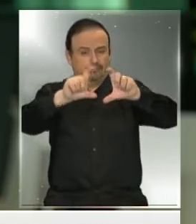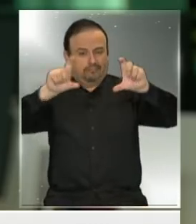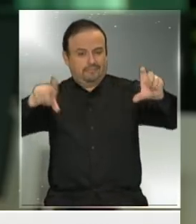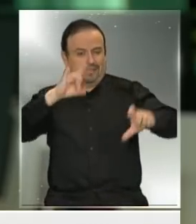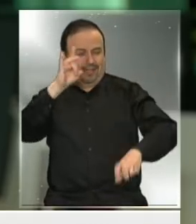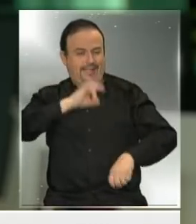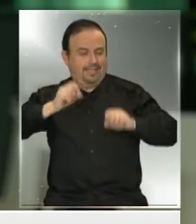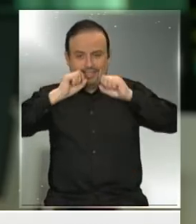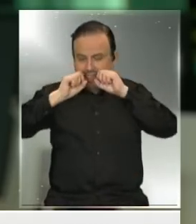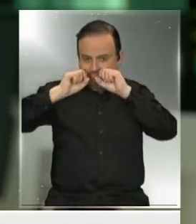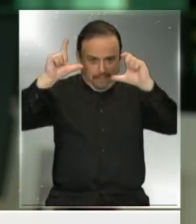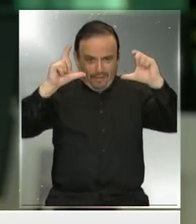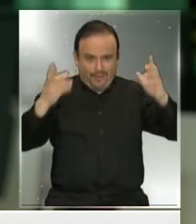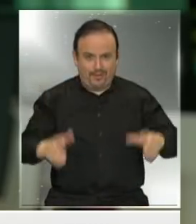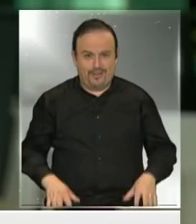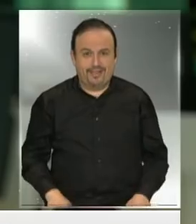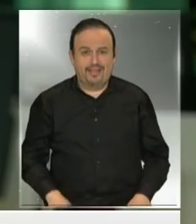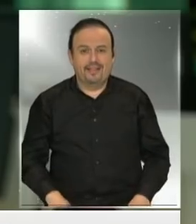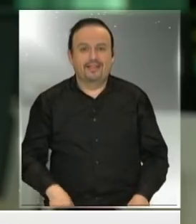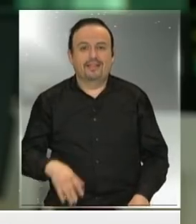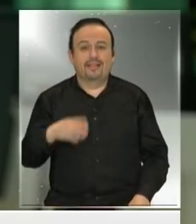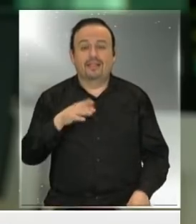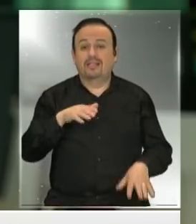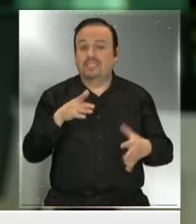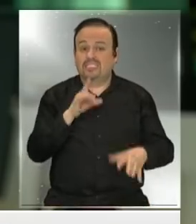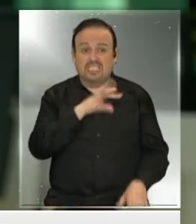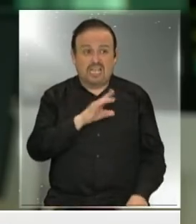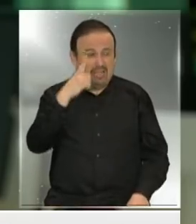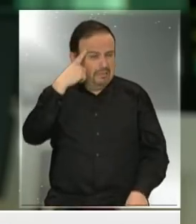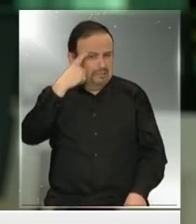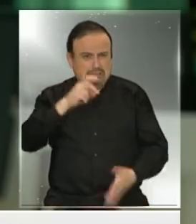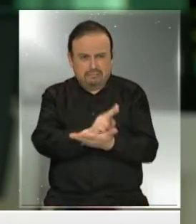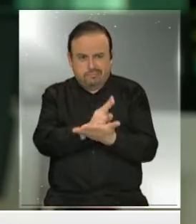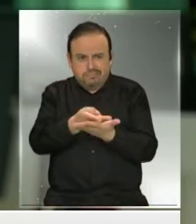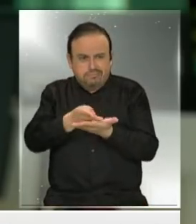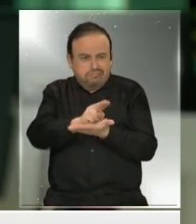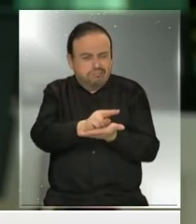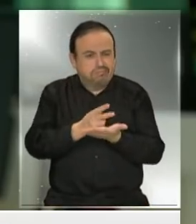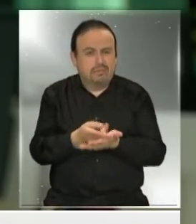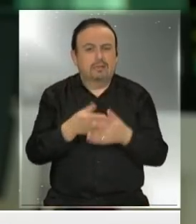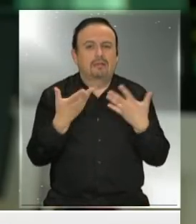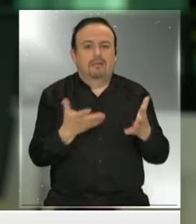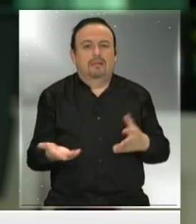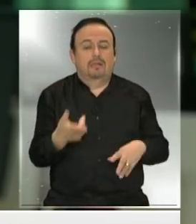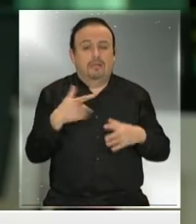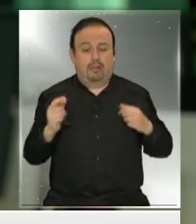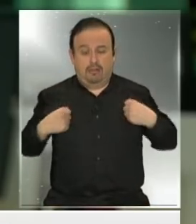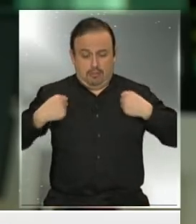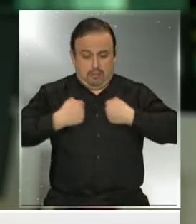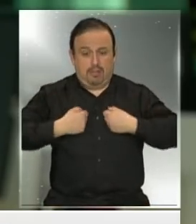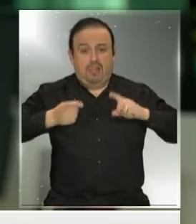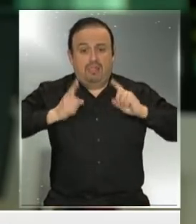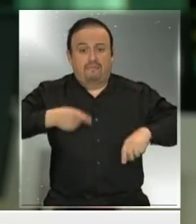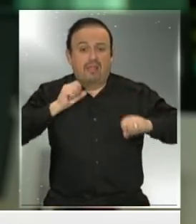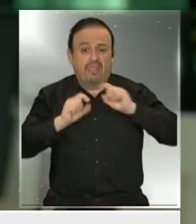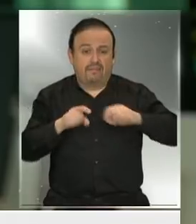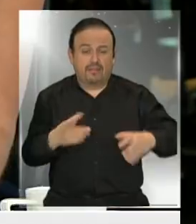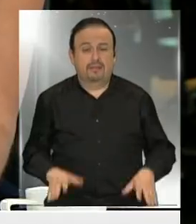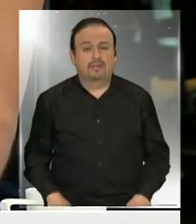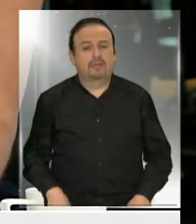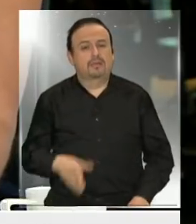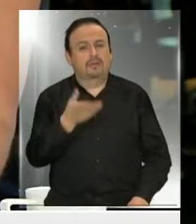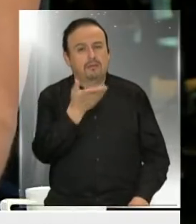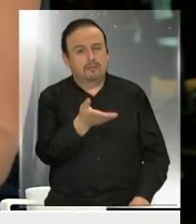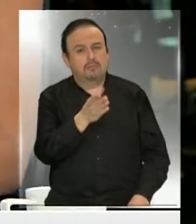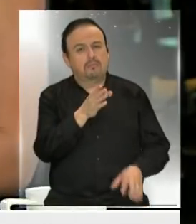chile despertó si él está en una pesadilla y esa pesadilla la vida en las personas que tienen que usar sus chalecos amarillos para defenderse no